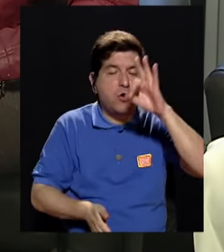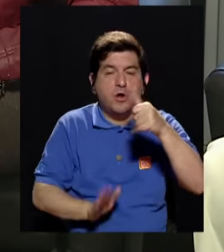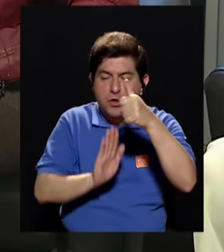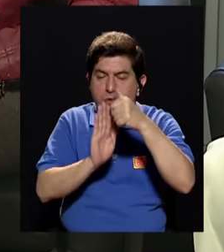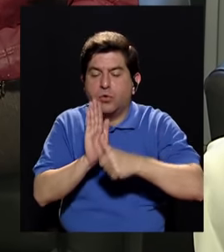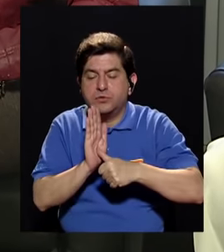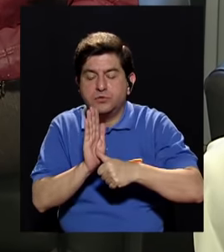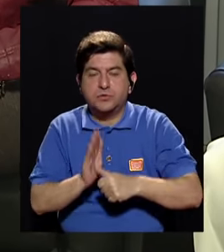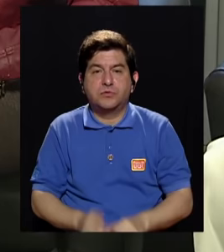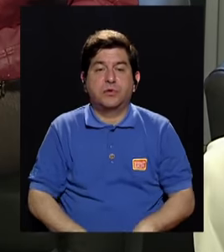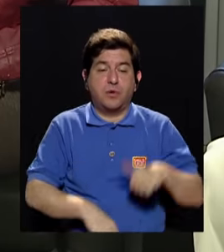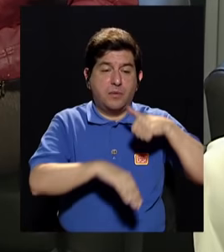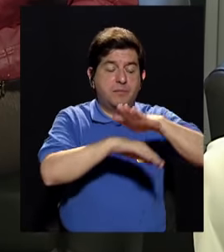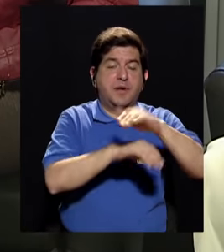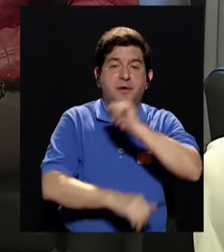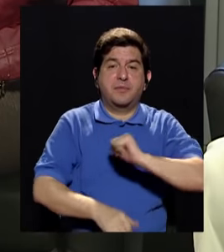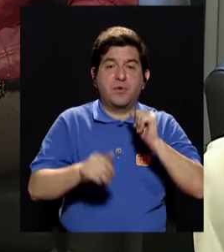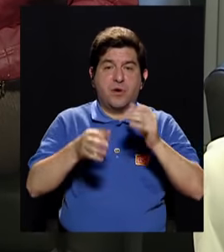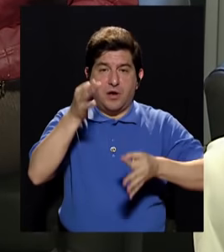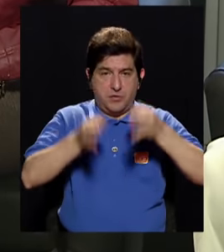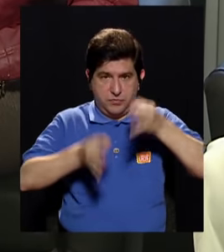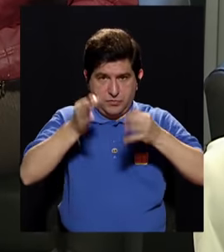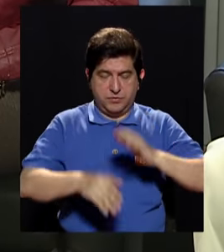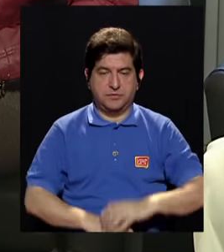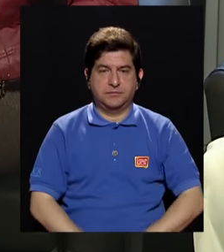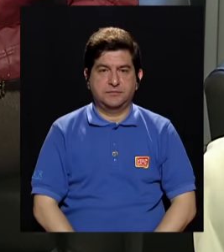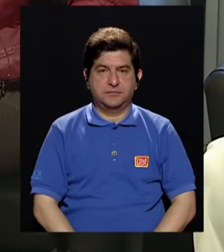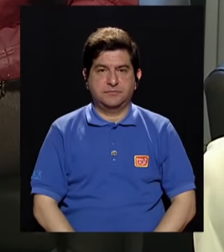autopsia para poderlos enviar a la autoridad judicial